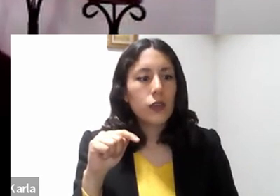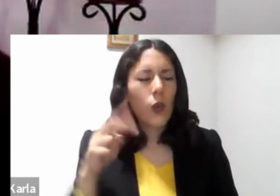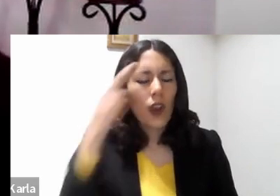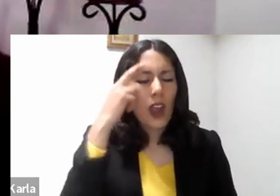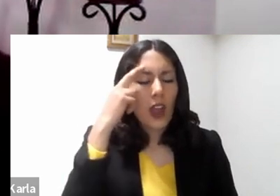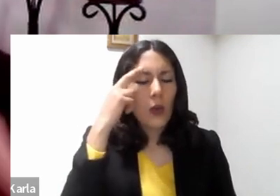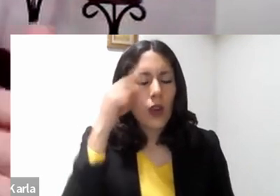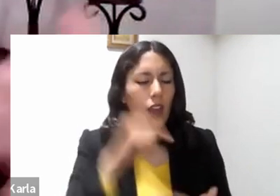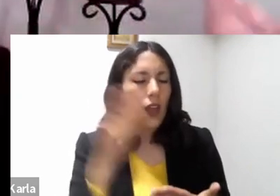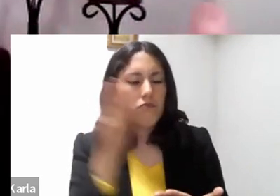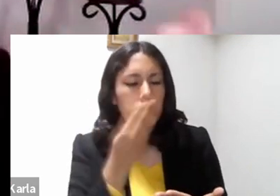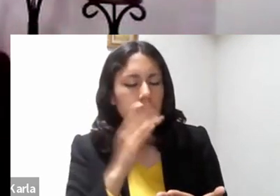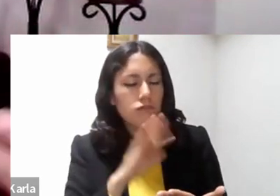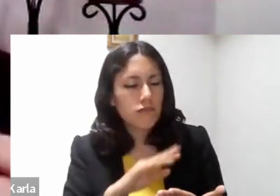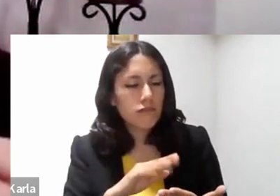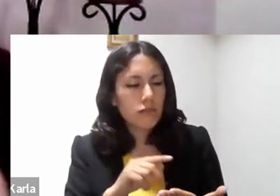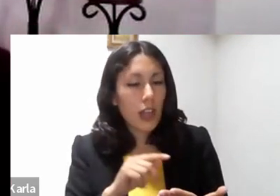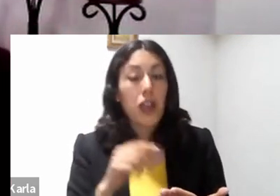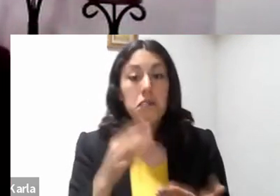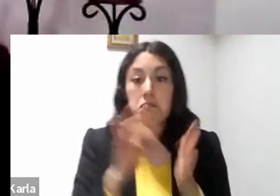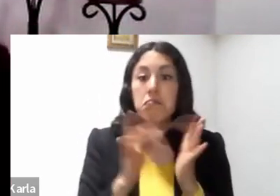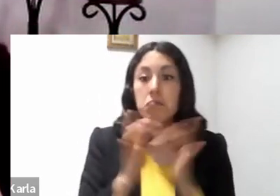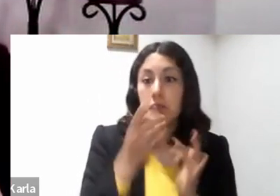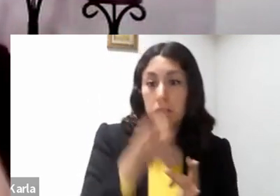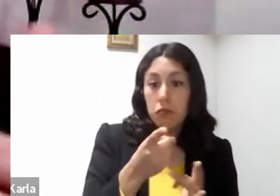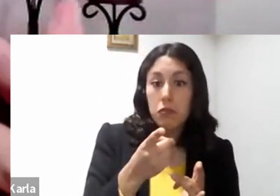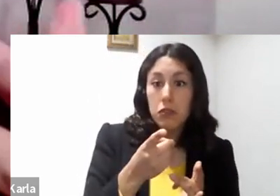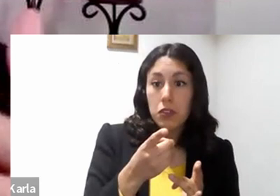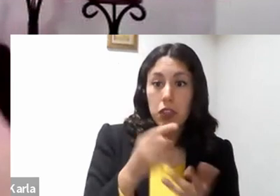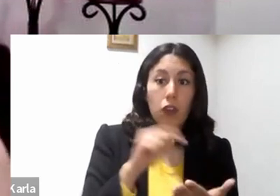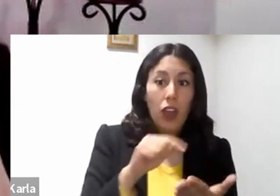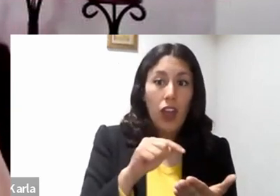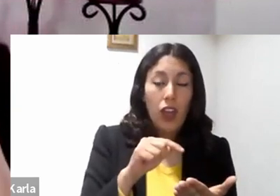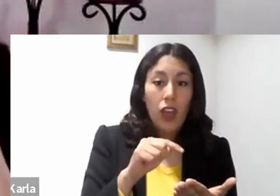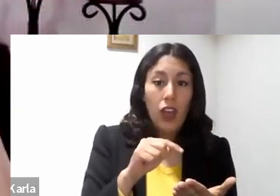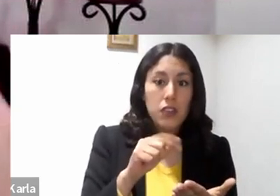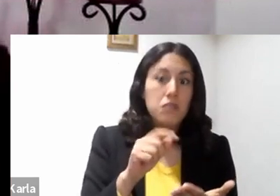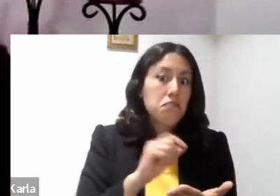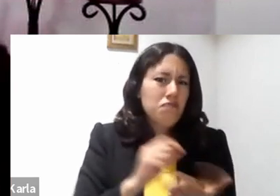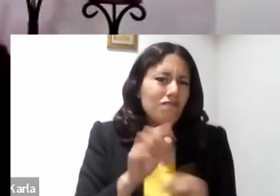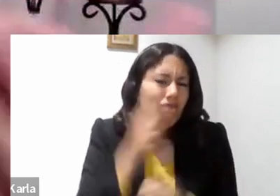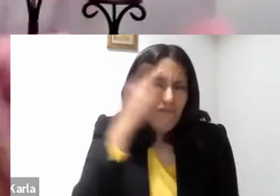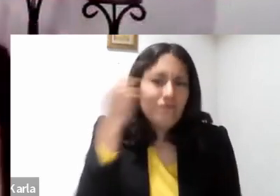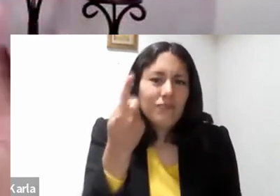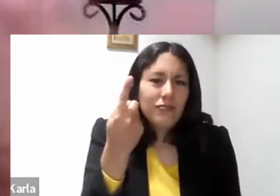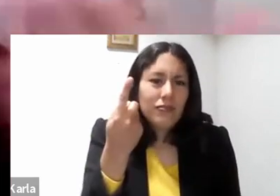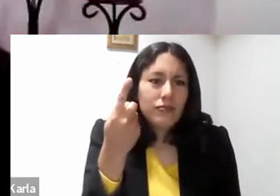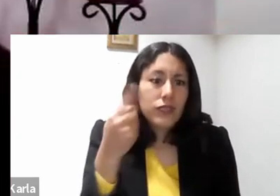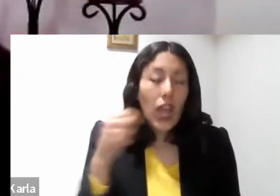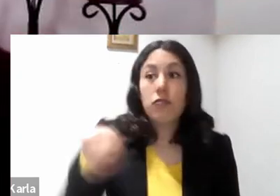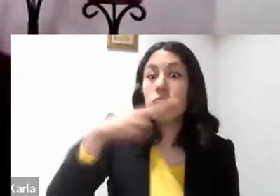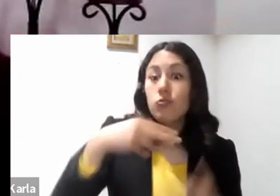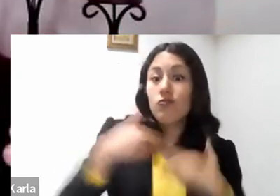dijo ciertas cosas jesús habló ciertas cosas y entonces está escrito para que nosotros podamos tener acceso a quién es dios y lo que